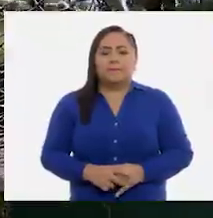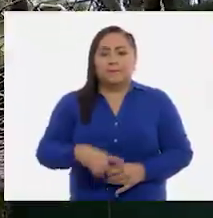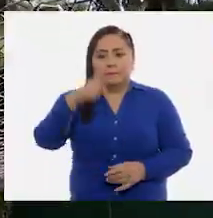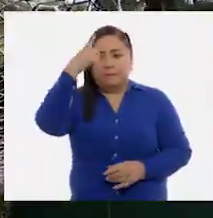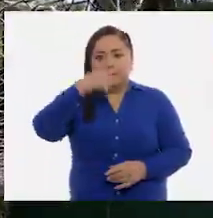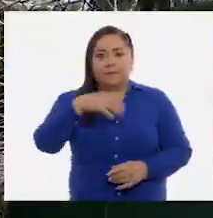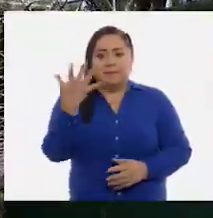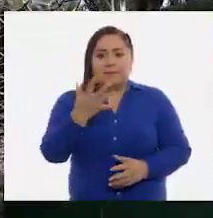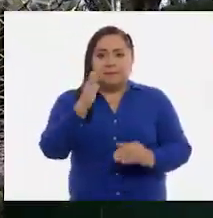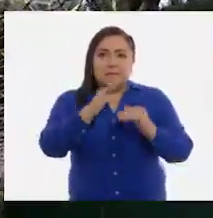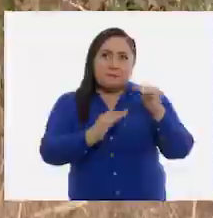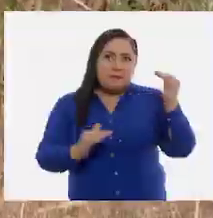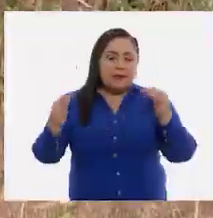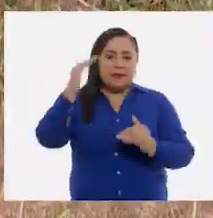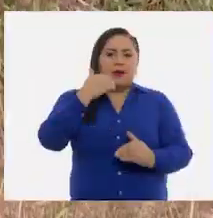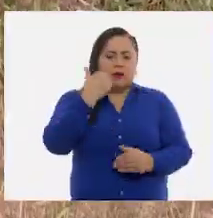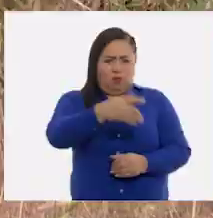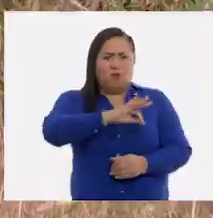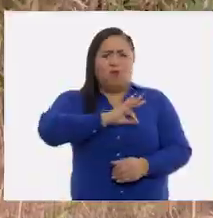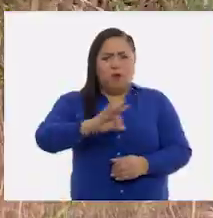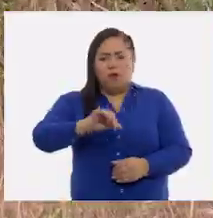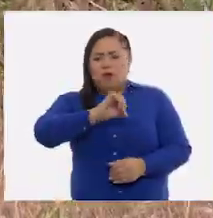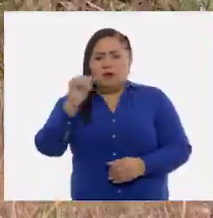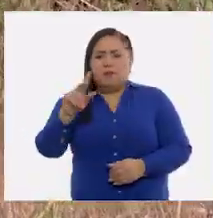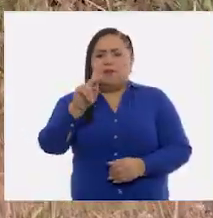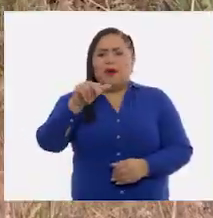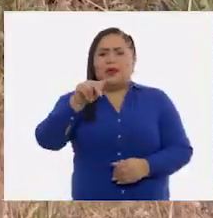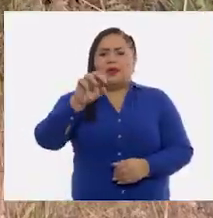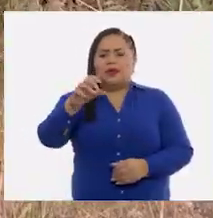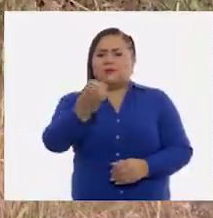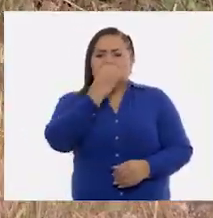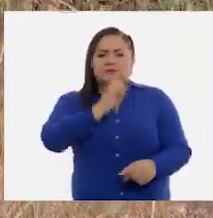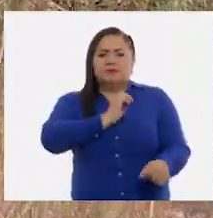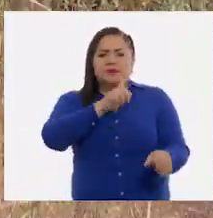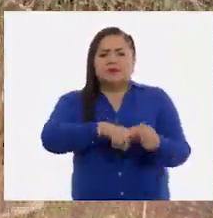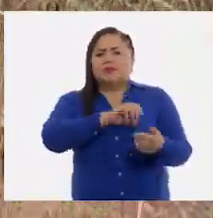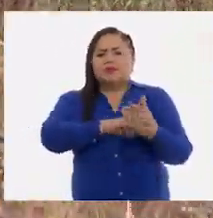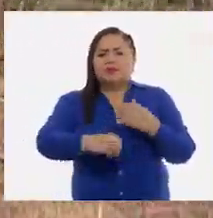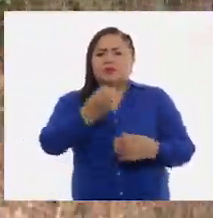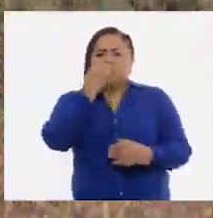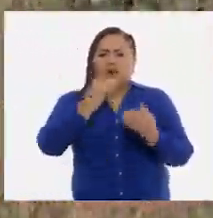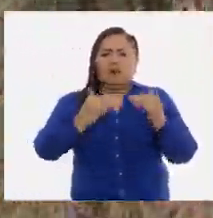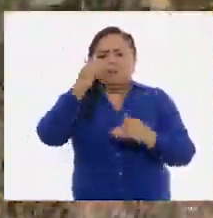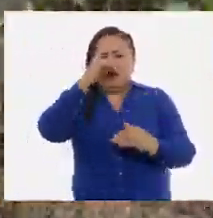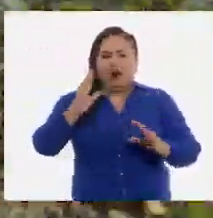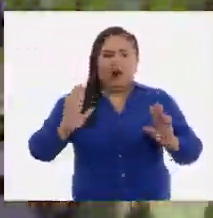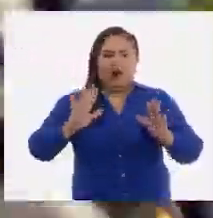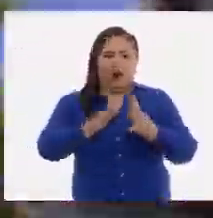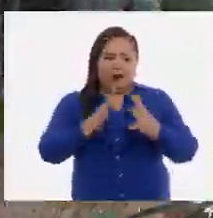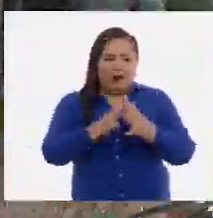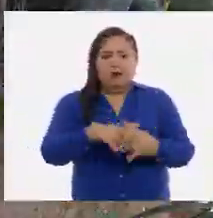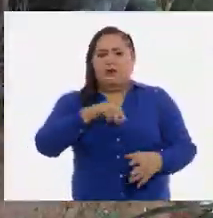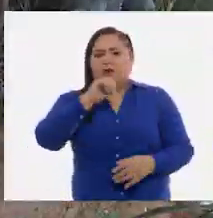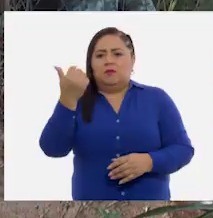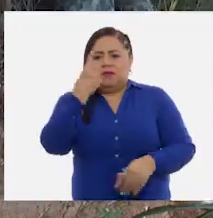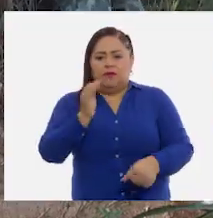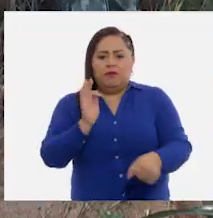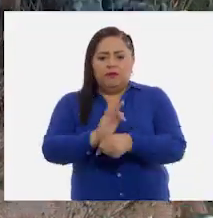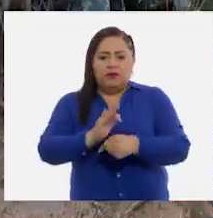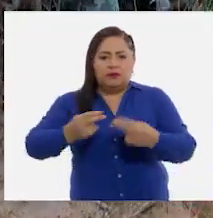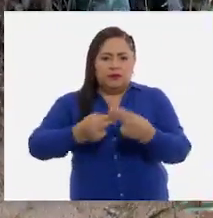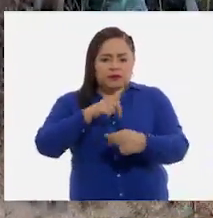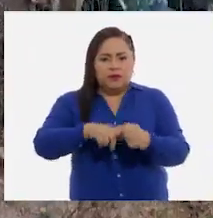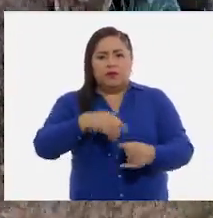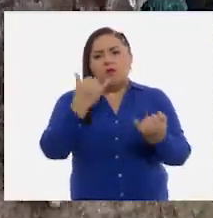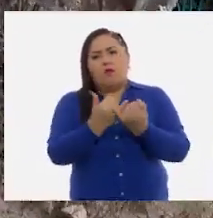Para aspirar a un rango más alto, pueden ingresar a planteles especializados como la Escuela Superior de Guerra, el Colegio de Defensa Nacional, así